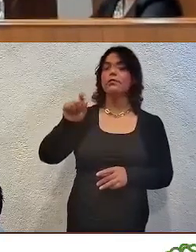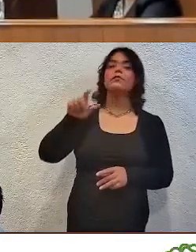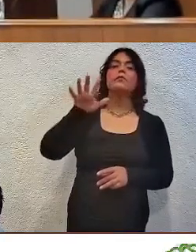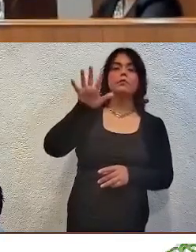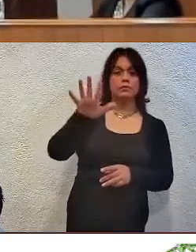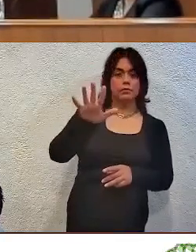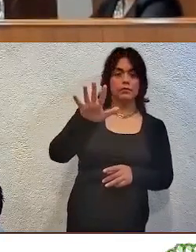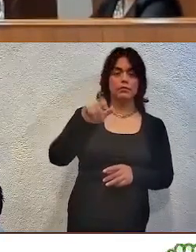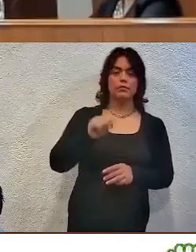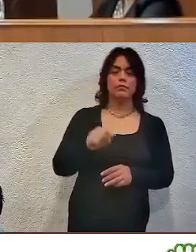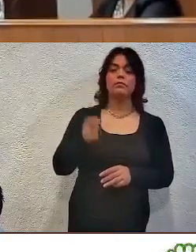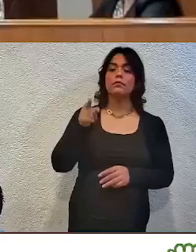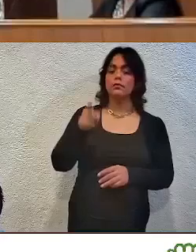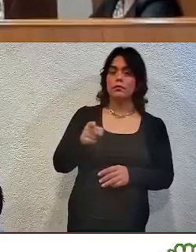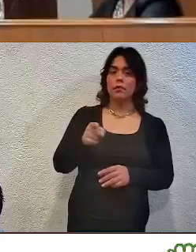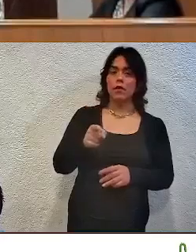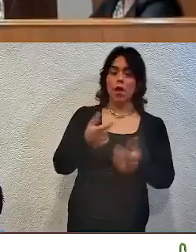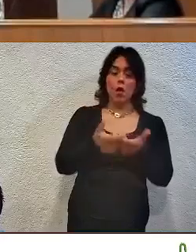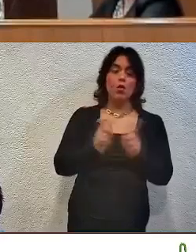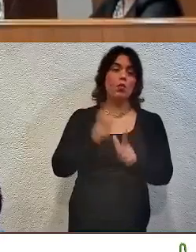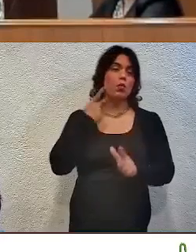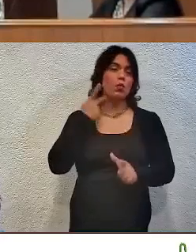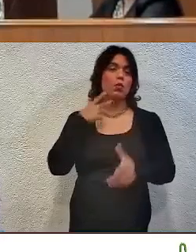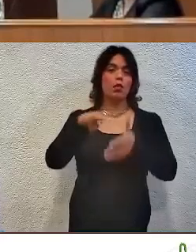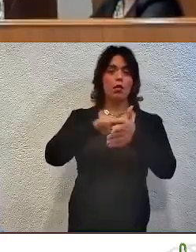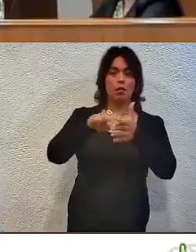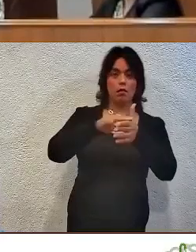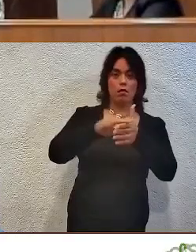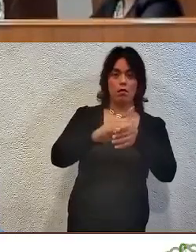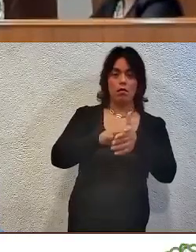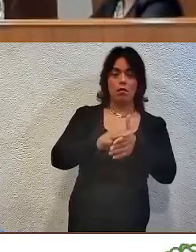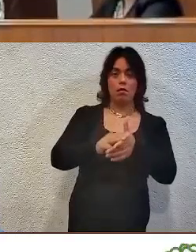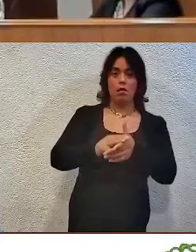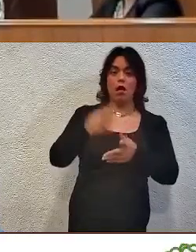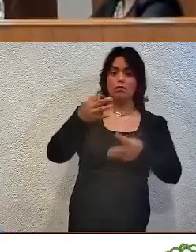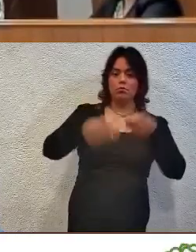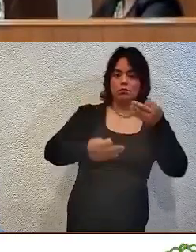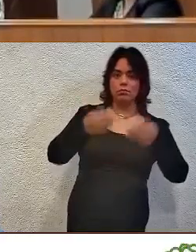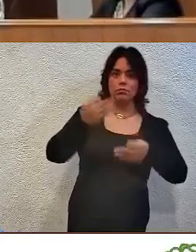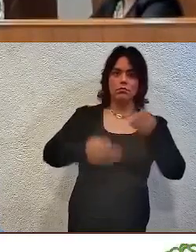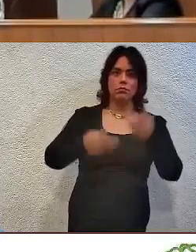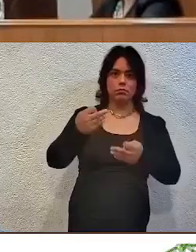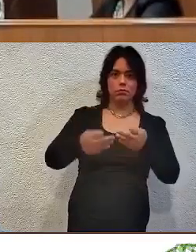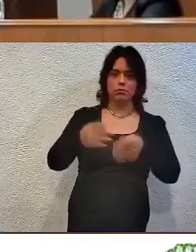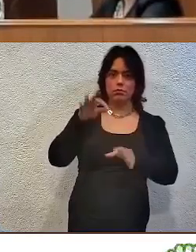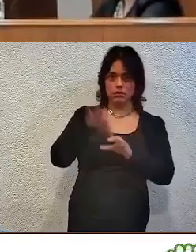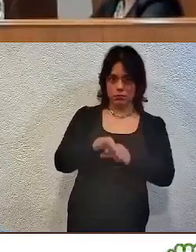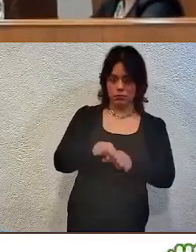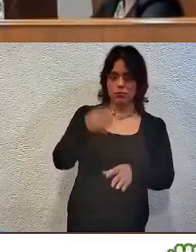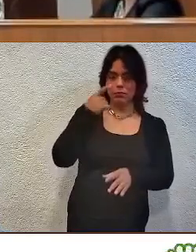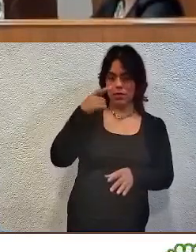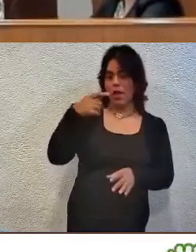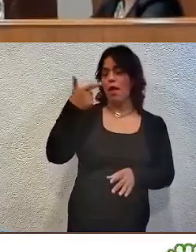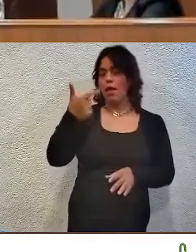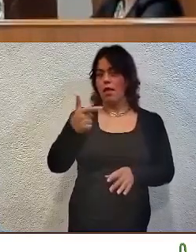007/2025, promovido por el partido Morena, y el juicio electoral ciudadano identificado con la clave